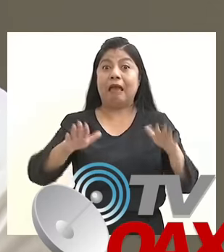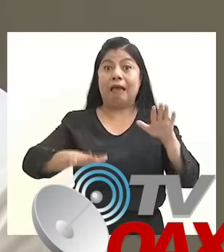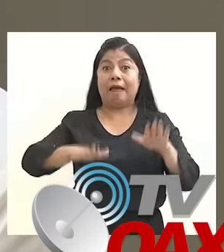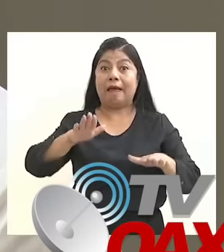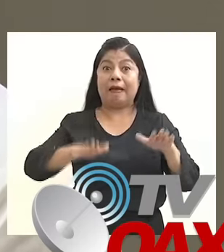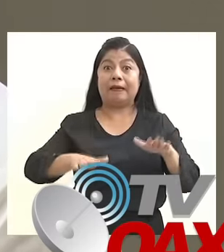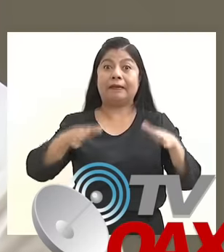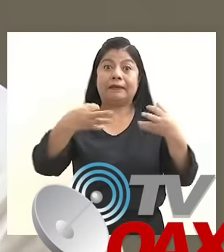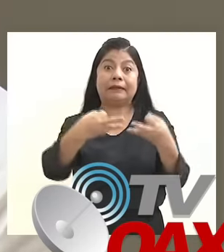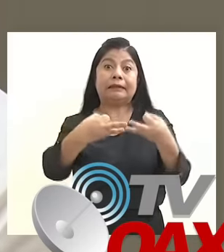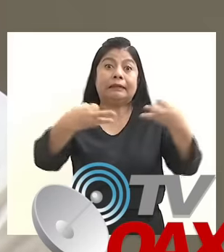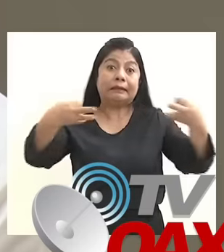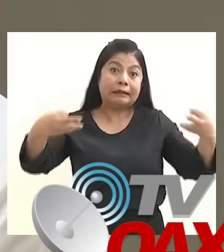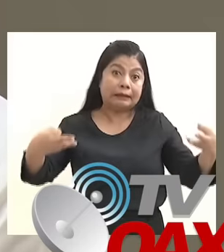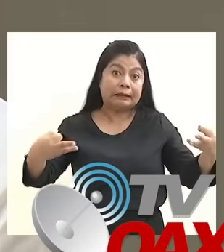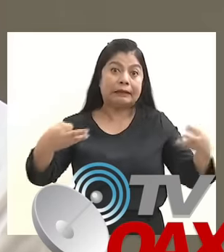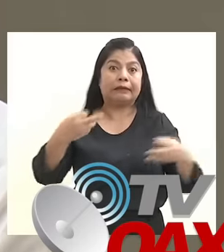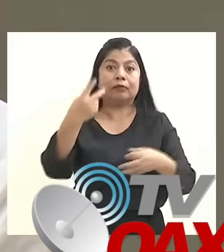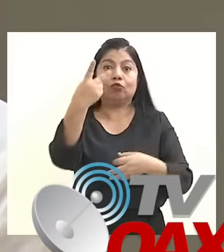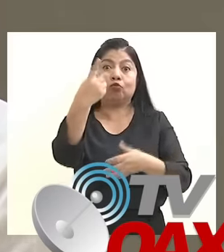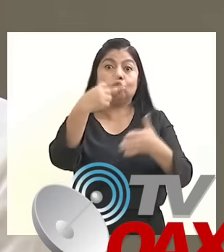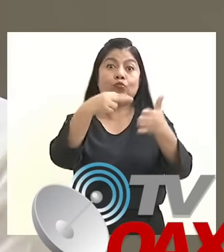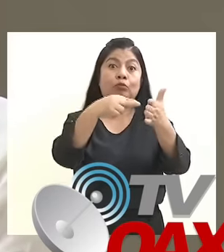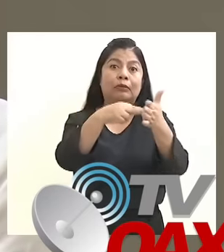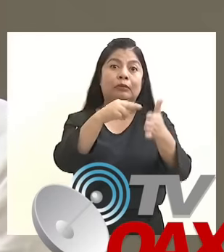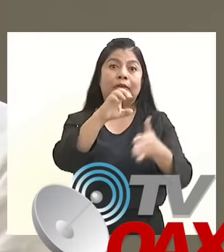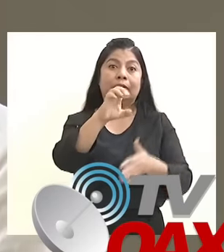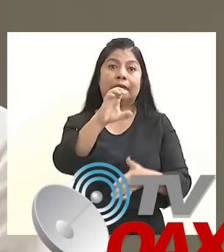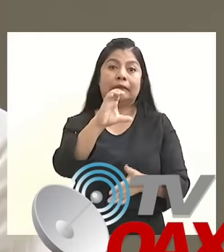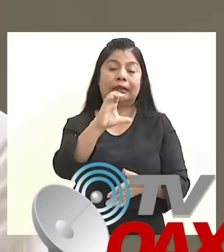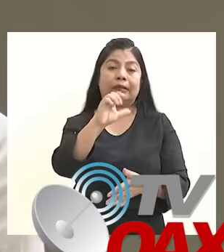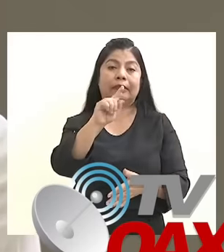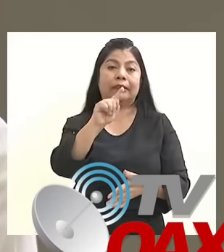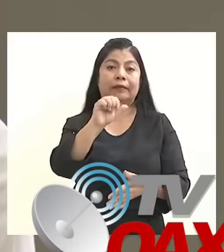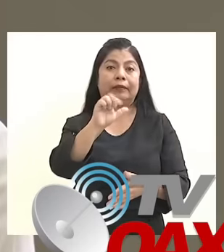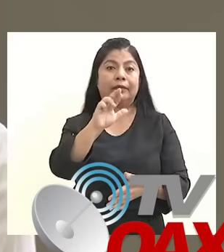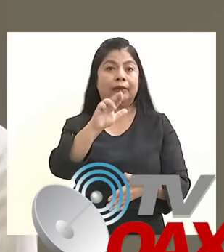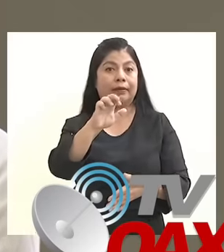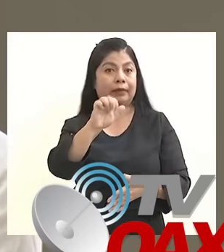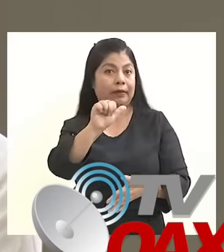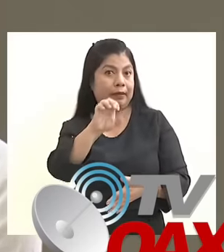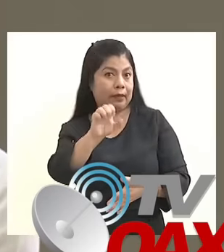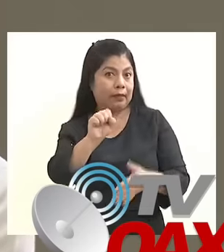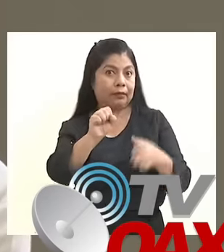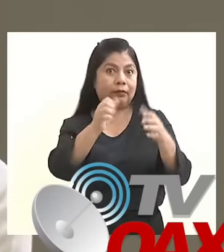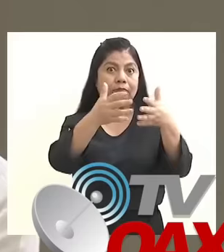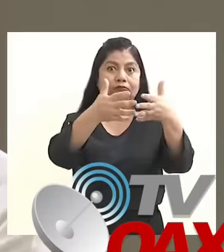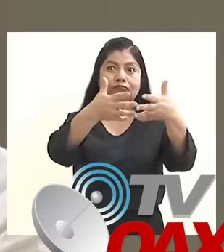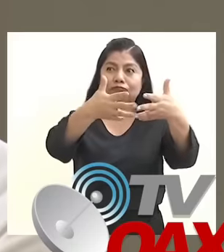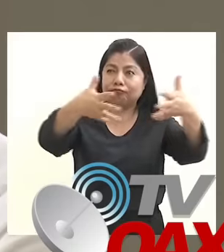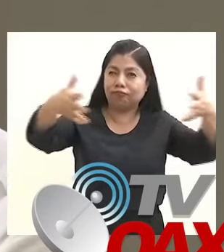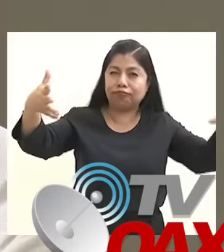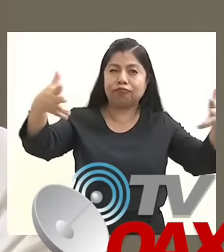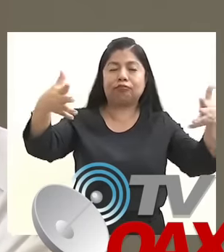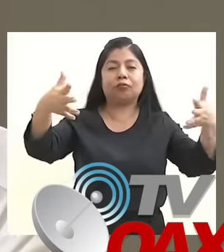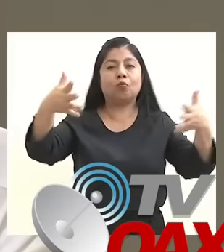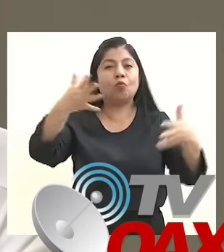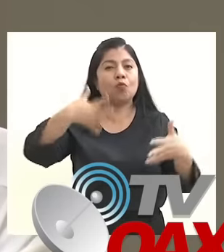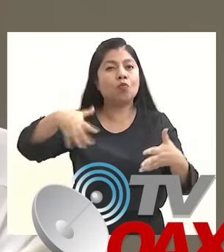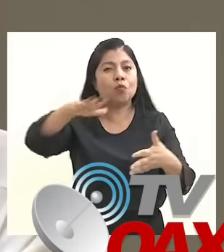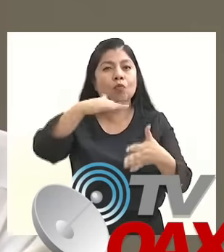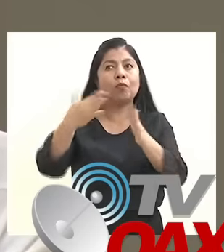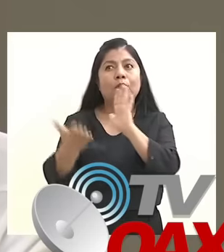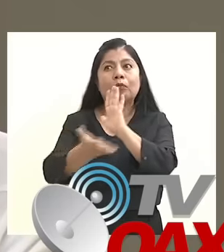compacta de 2.000 hectáreas en una zona donde hay ríos subterráneos, cenotes.